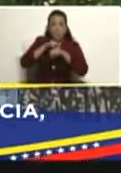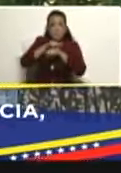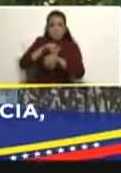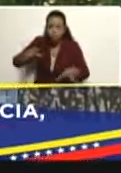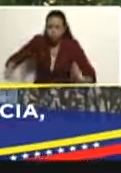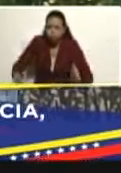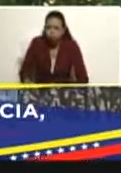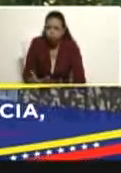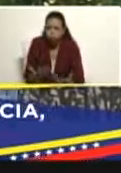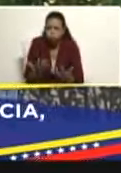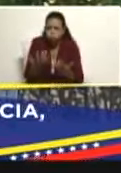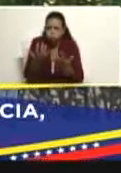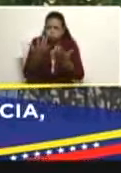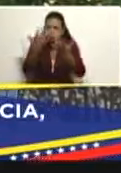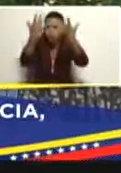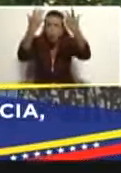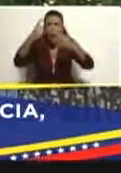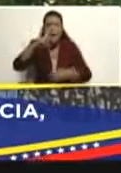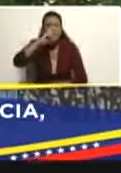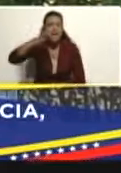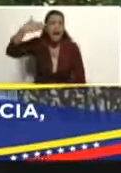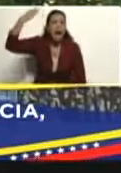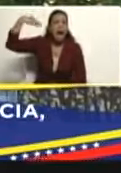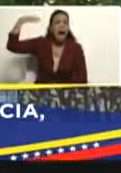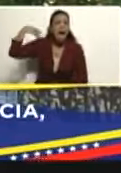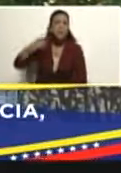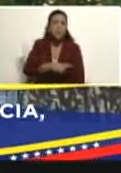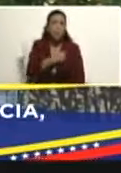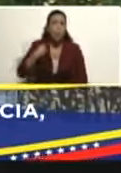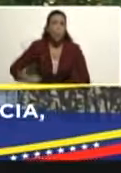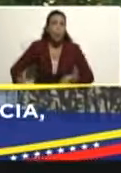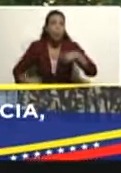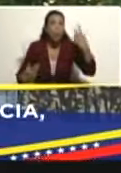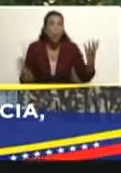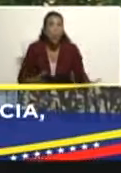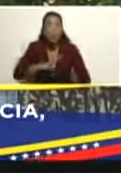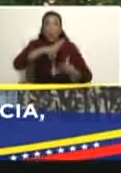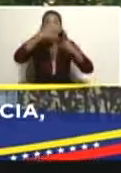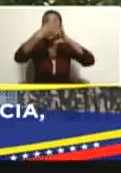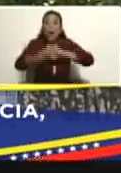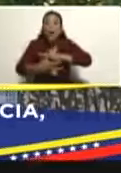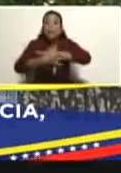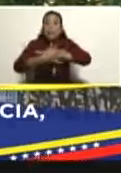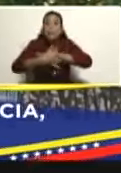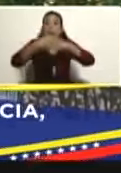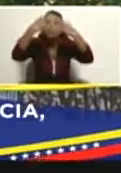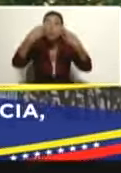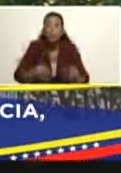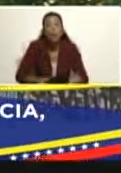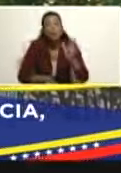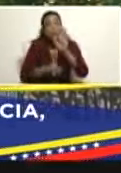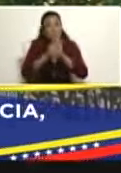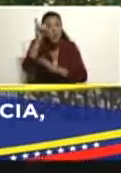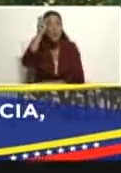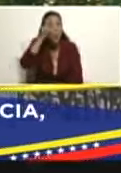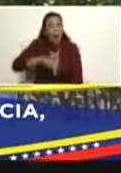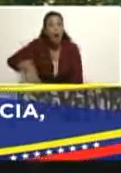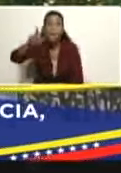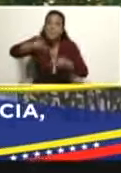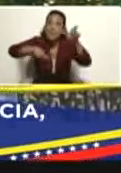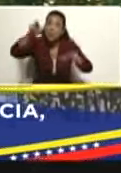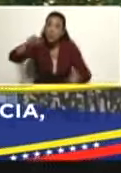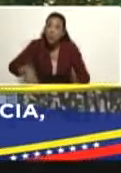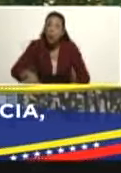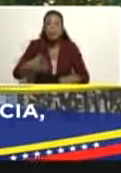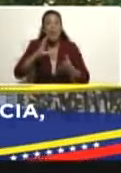dejó esa gran reflexión para la humanidad, sino cómo aplicar la ciencia y tecnología para el buen desarrollo del ser humano